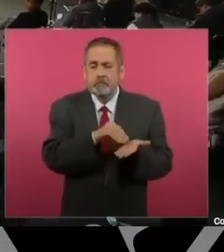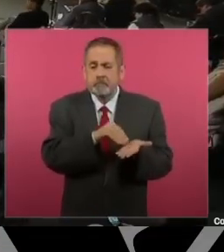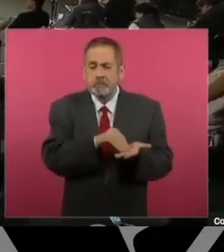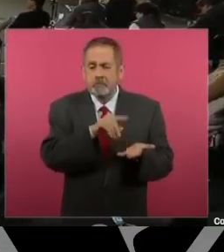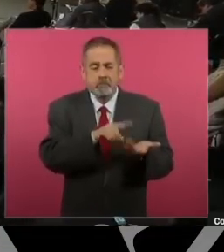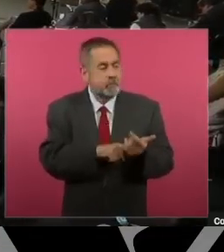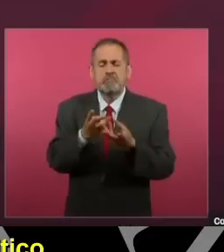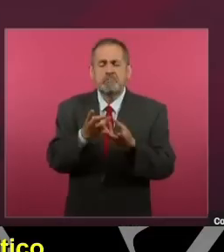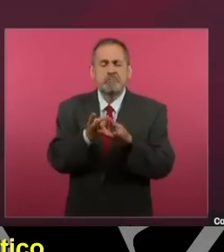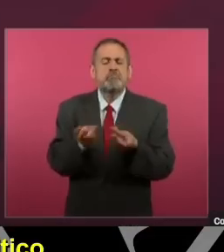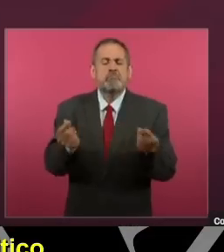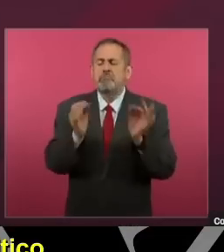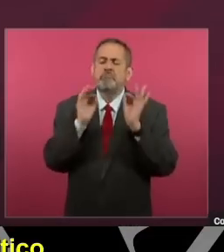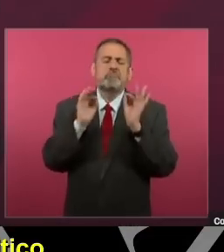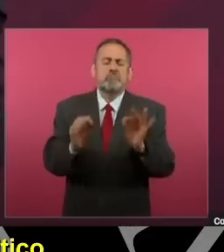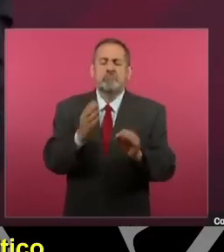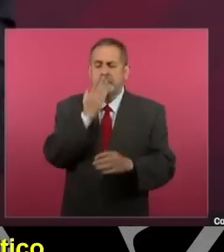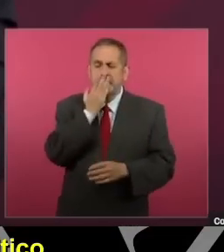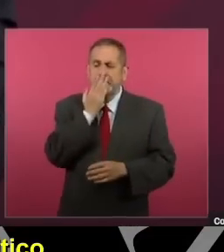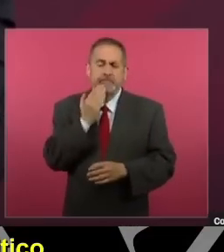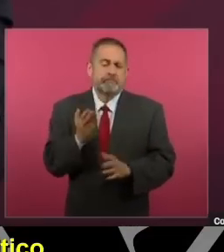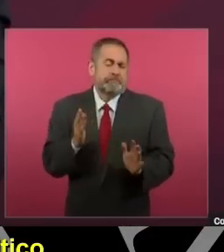por mucho tiempo